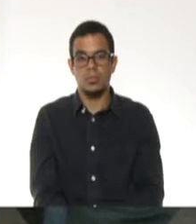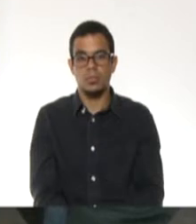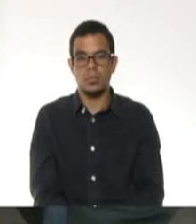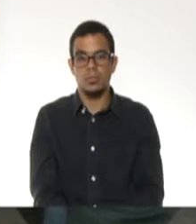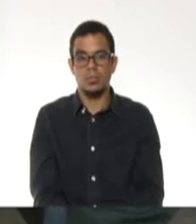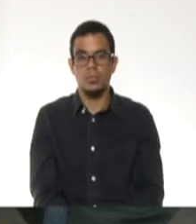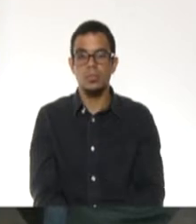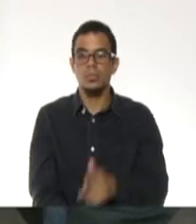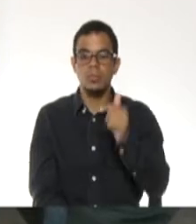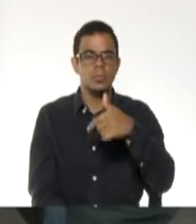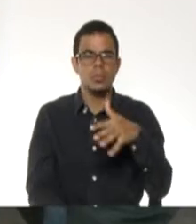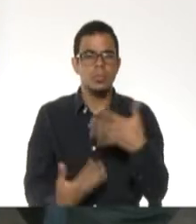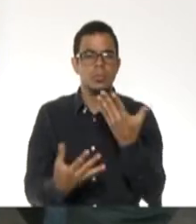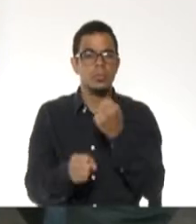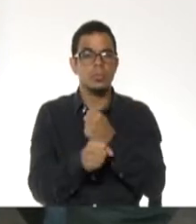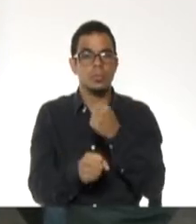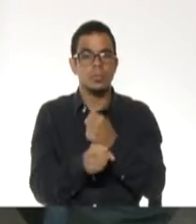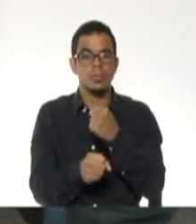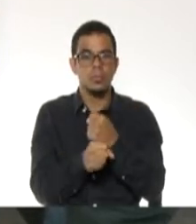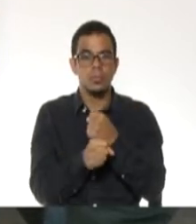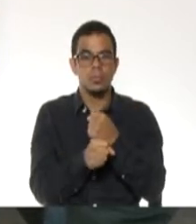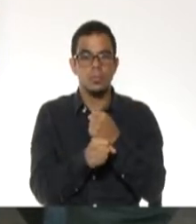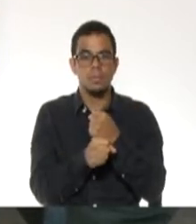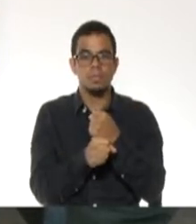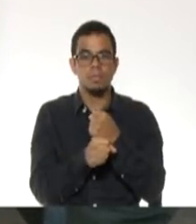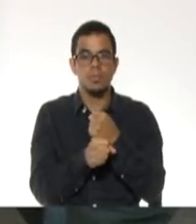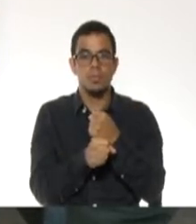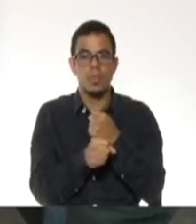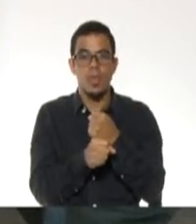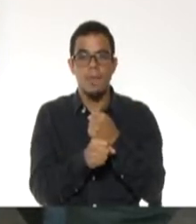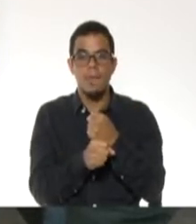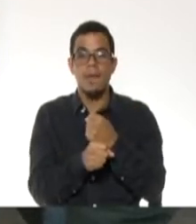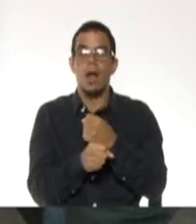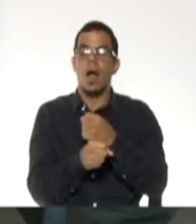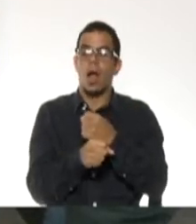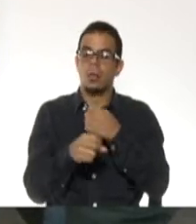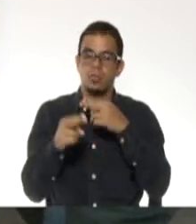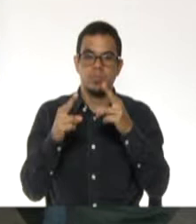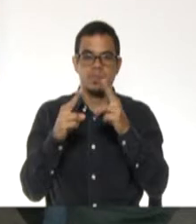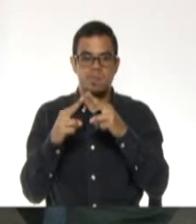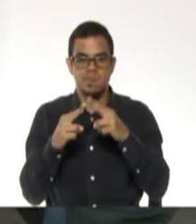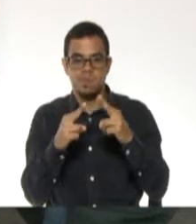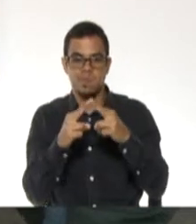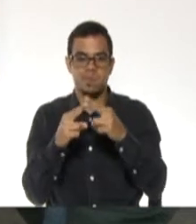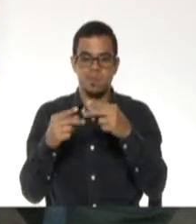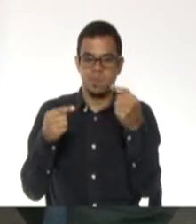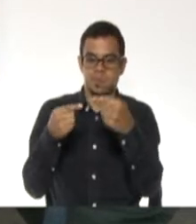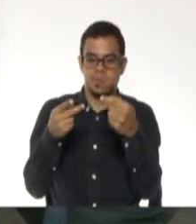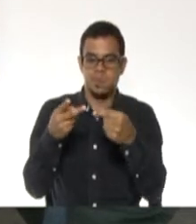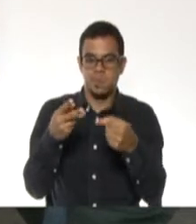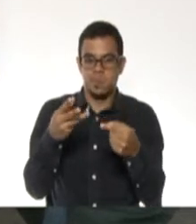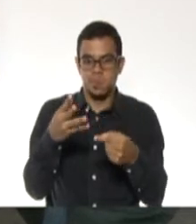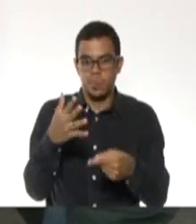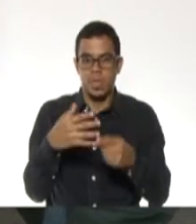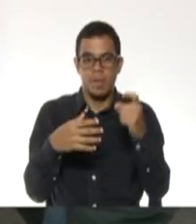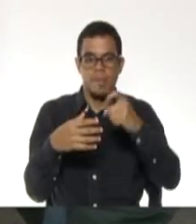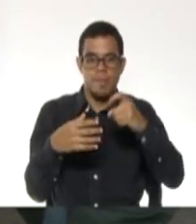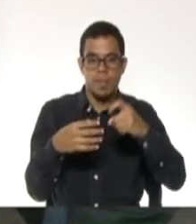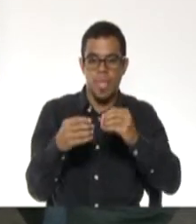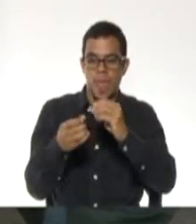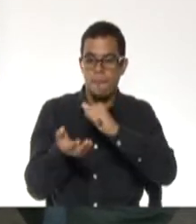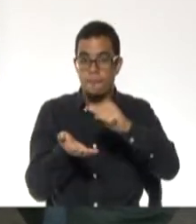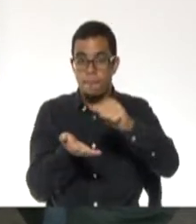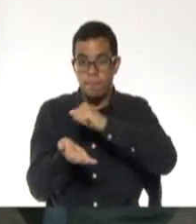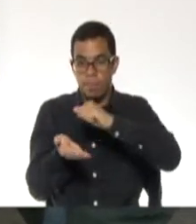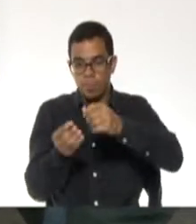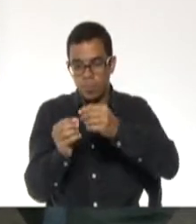en el día de hoy es el reconocimiento de las herramientas básicas para el desarme,